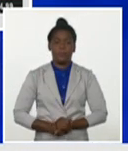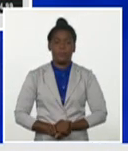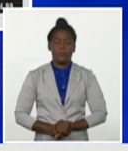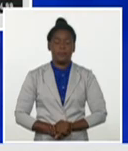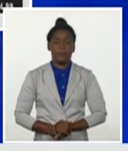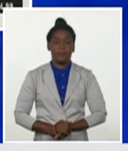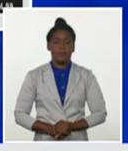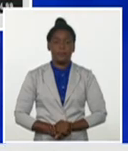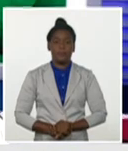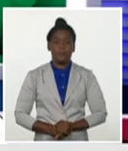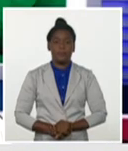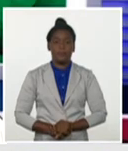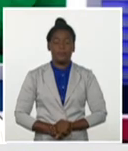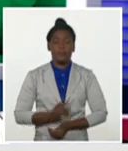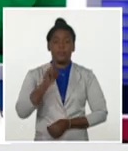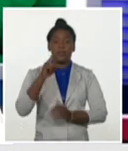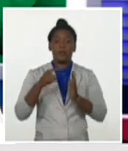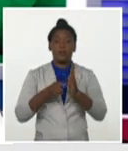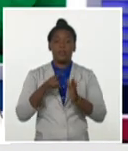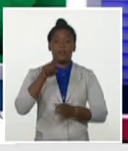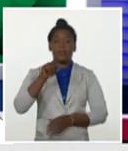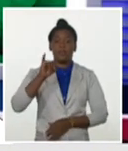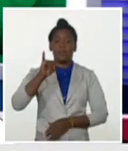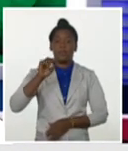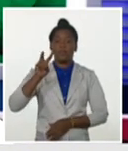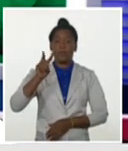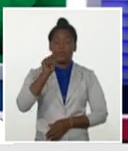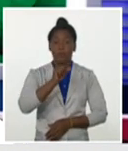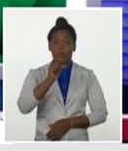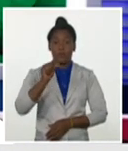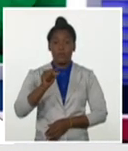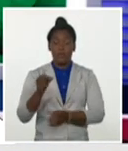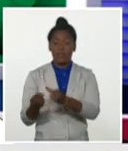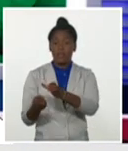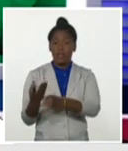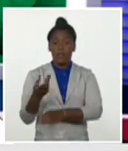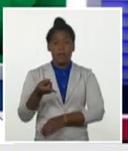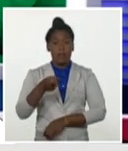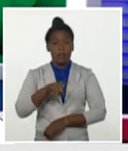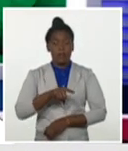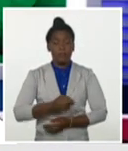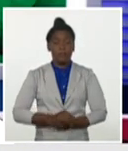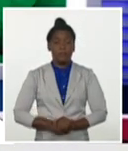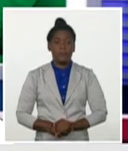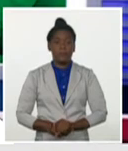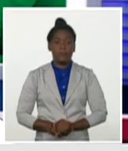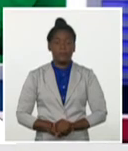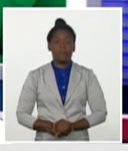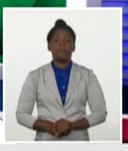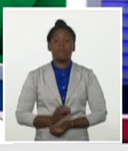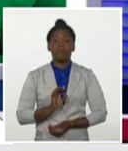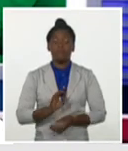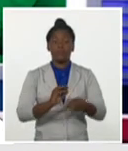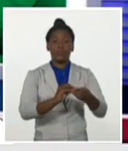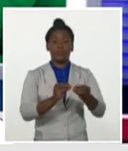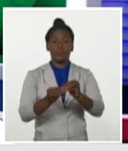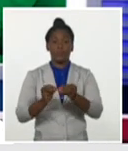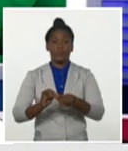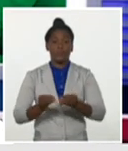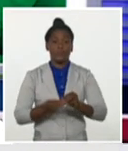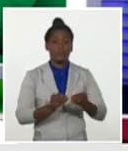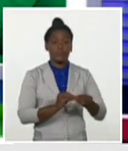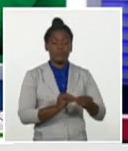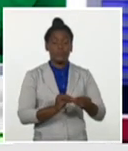De los 1.162 pacientes diagnosticados ayer, nuevamente un predominio de la transmisión autóctona, como se puede ver